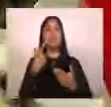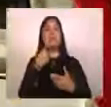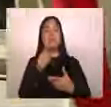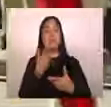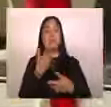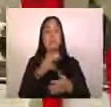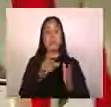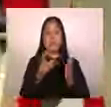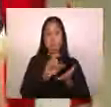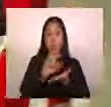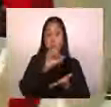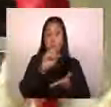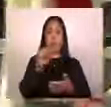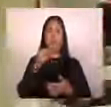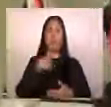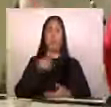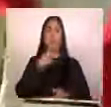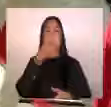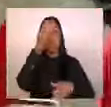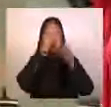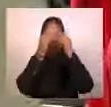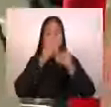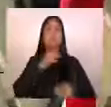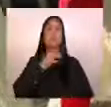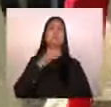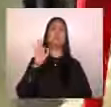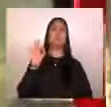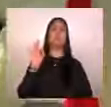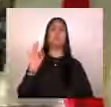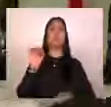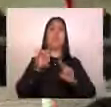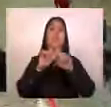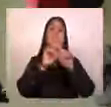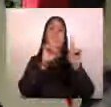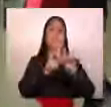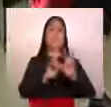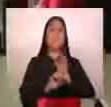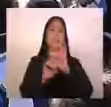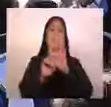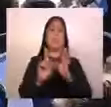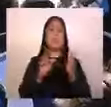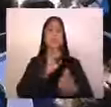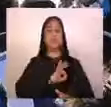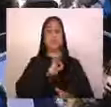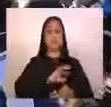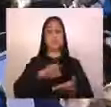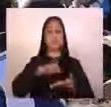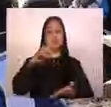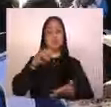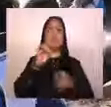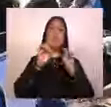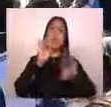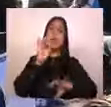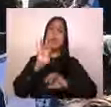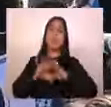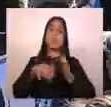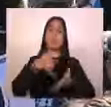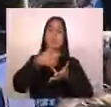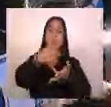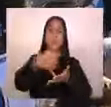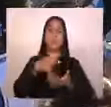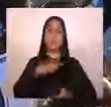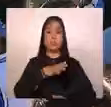formado arzobispos, obispos y diversos líderes sociales del país. Algunos reconocimientos que